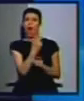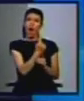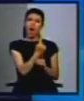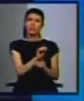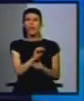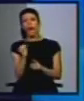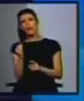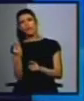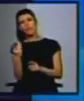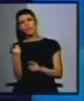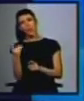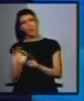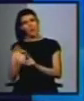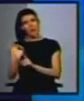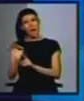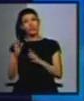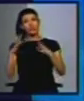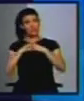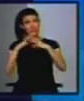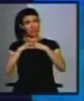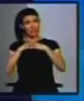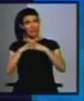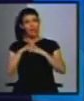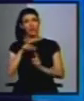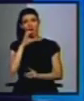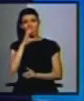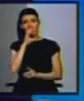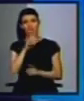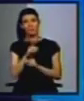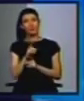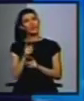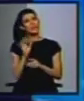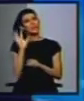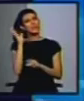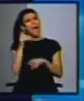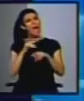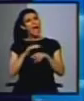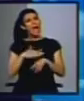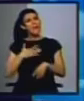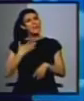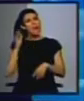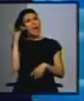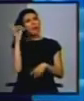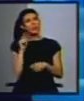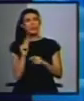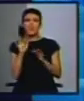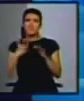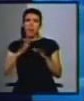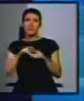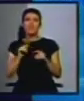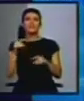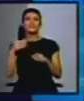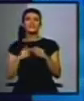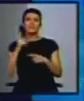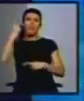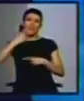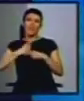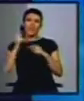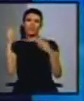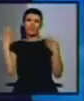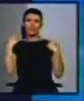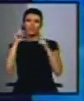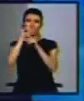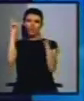11 y 31 grados, esperan para Chillán. Concepción, aunque con temperaturas moderadas, disfrutarán de una jornada soleada.